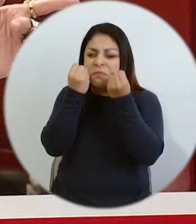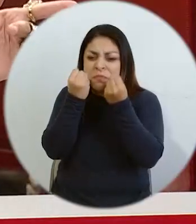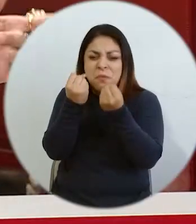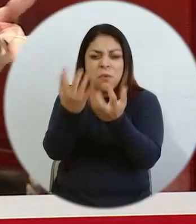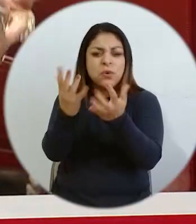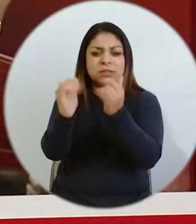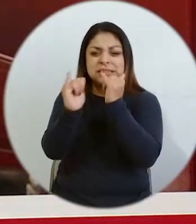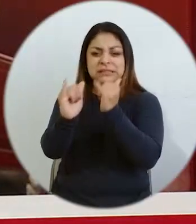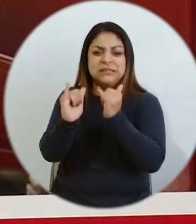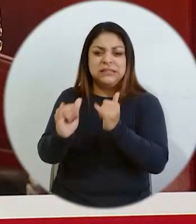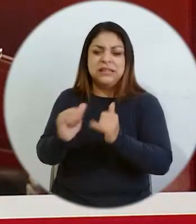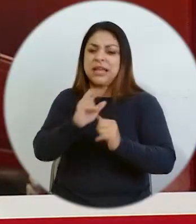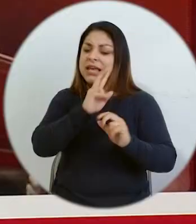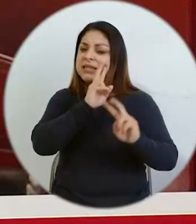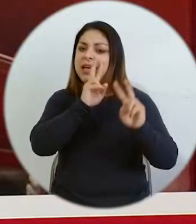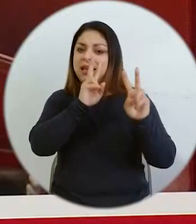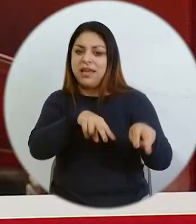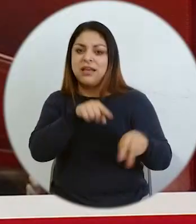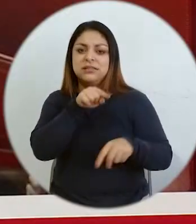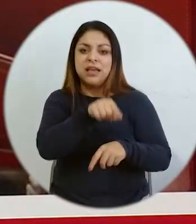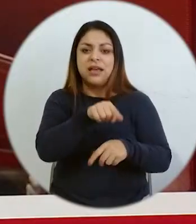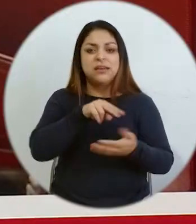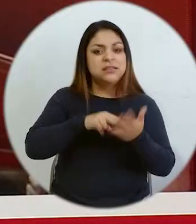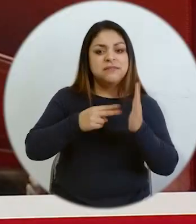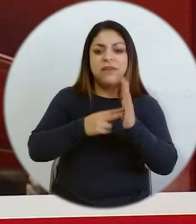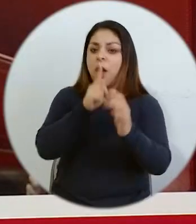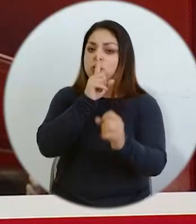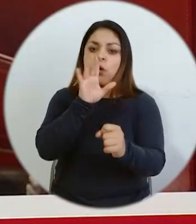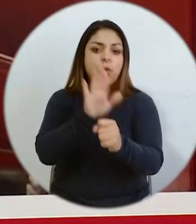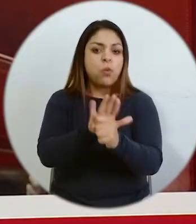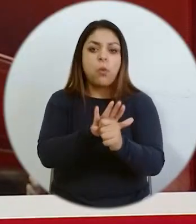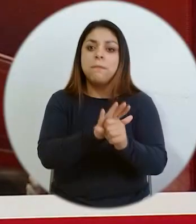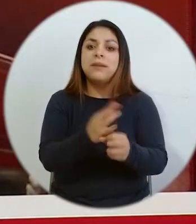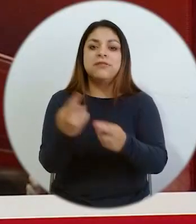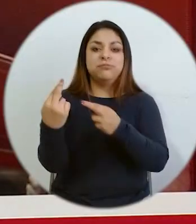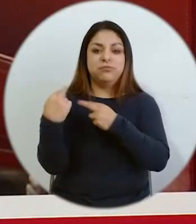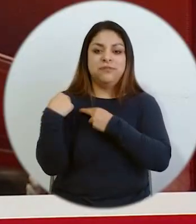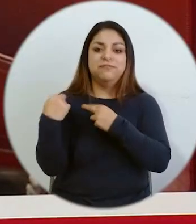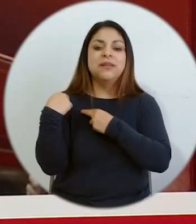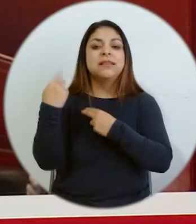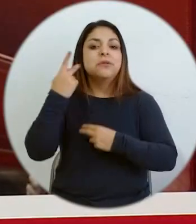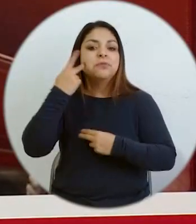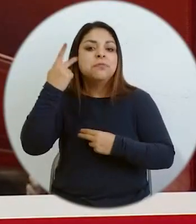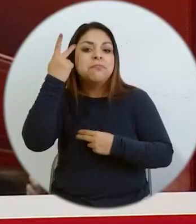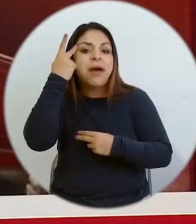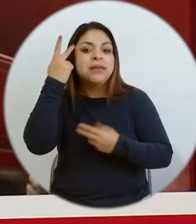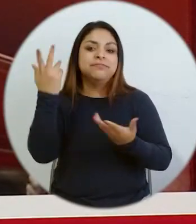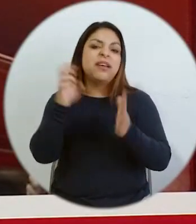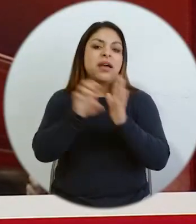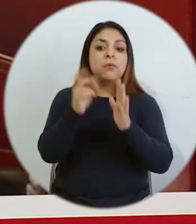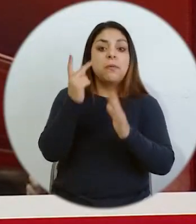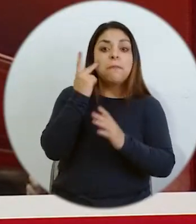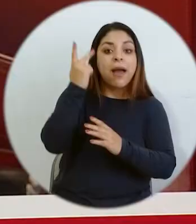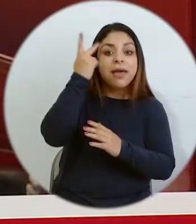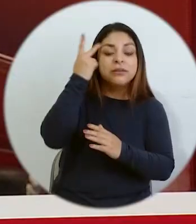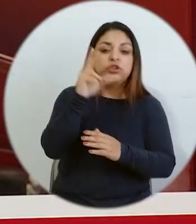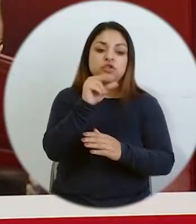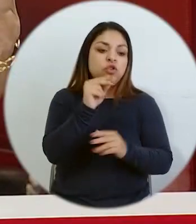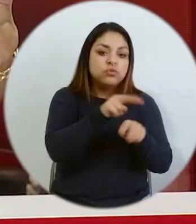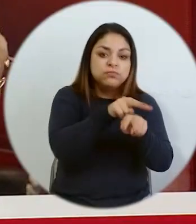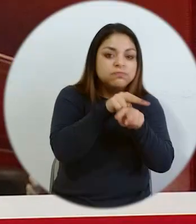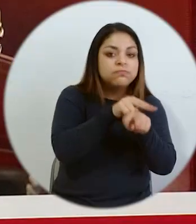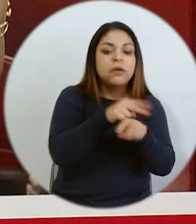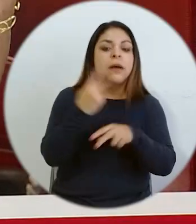gran número es de negligencia. Significa el incumplimiento de los atributos de la responsabilidad parental. Padres